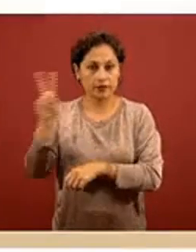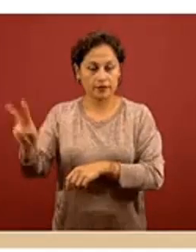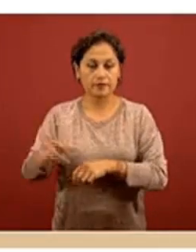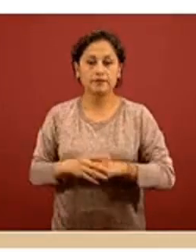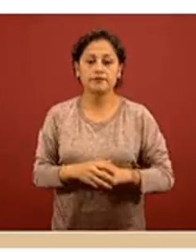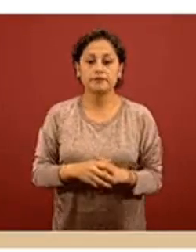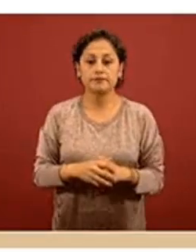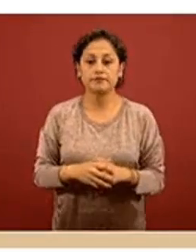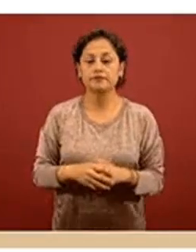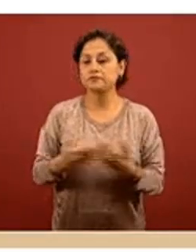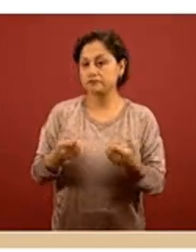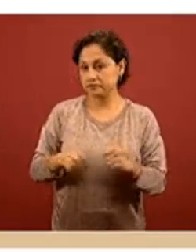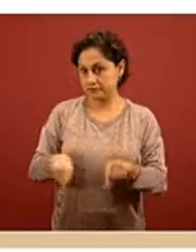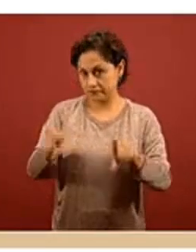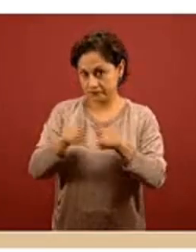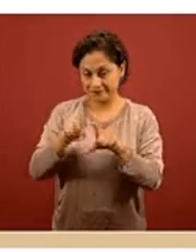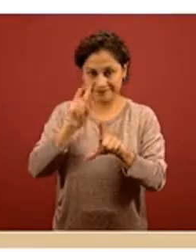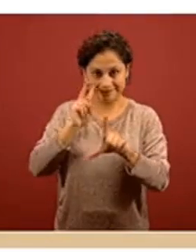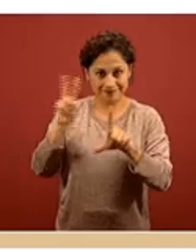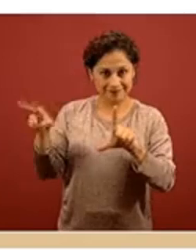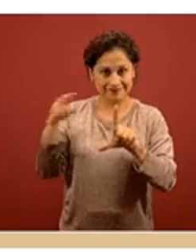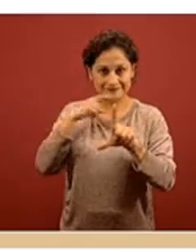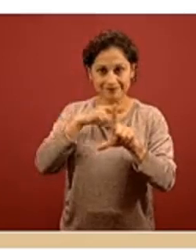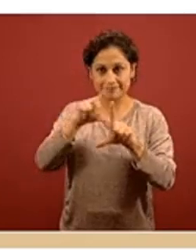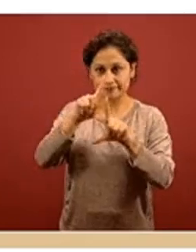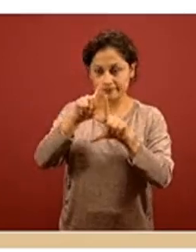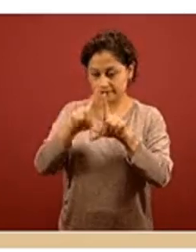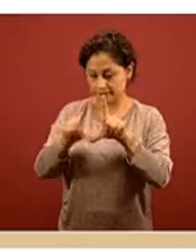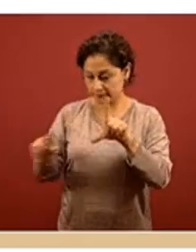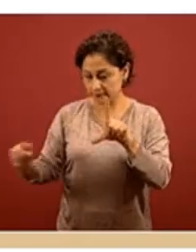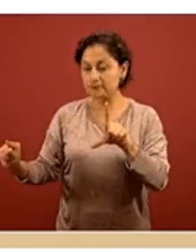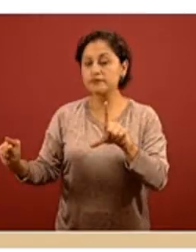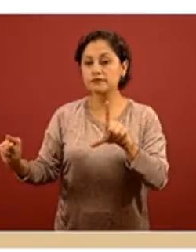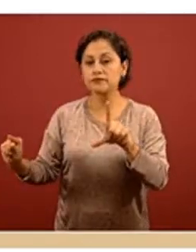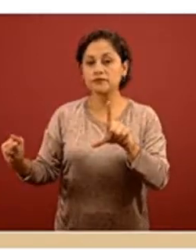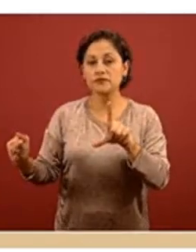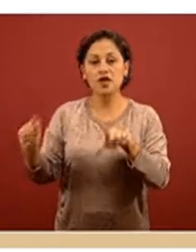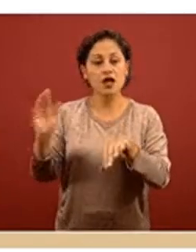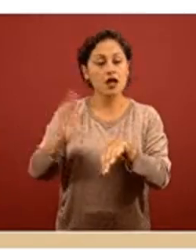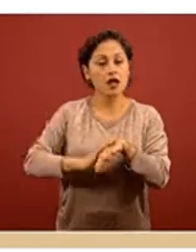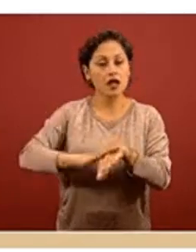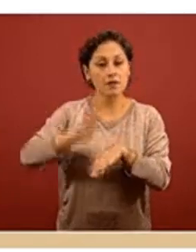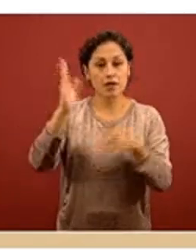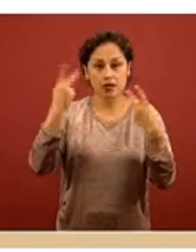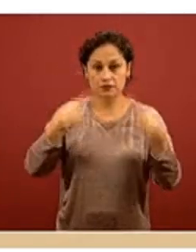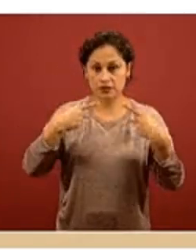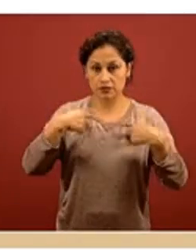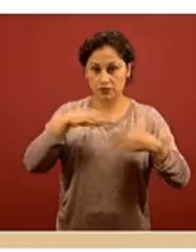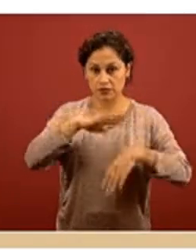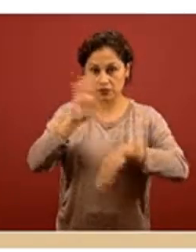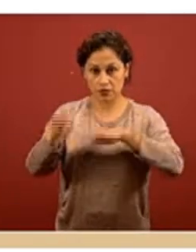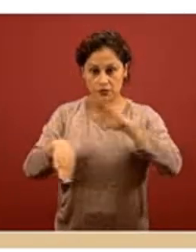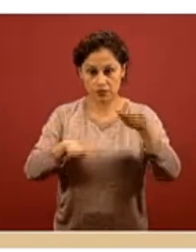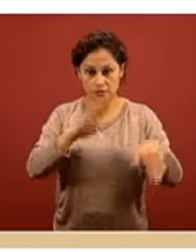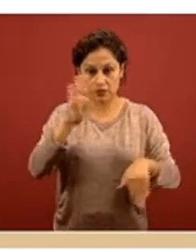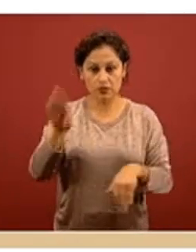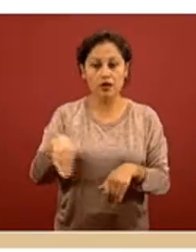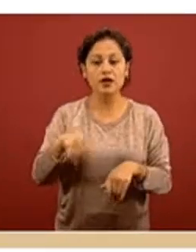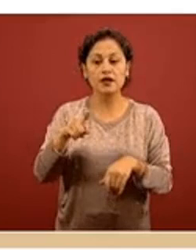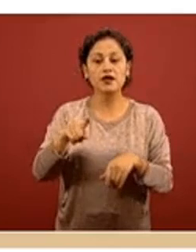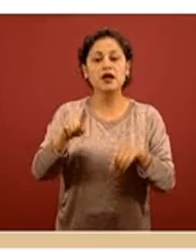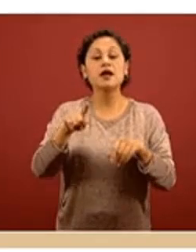la defunción, y aquí también podemos rápidamente identificar cuáles son las entidades federativas que tienen todavía aún